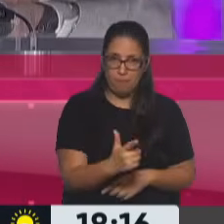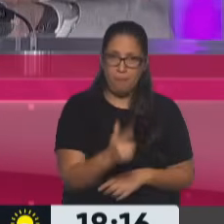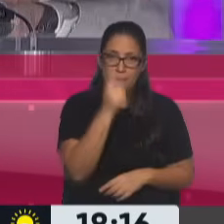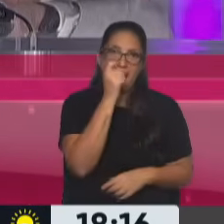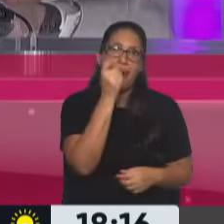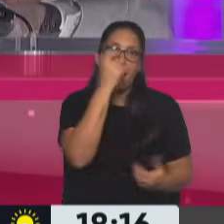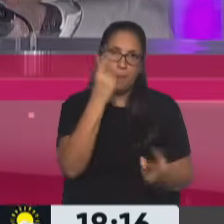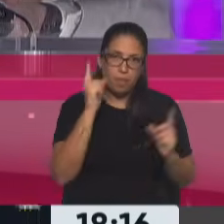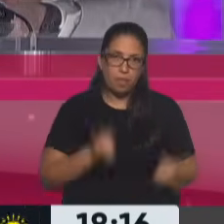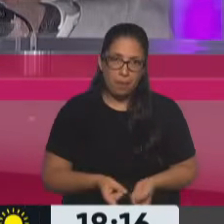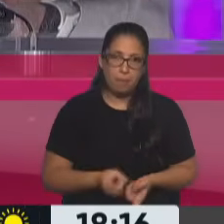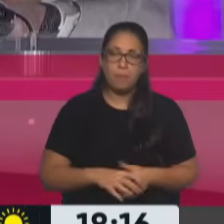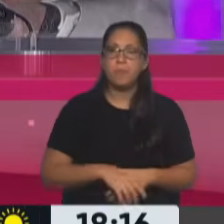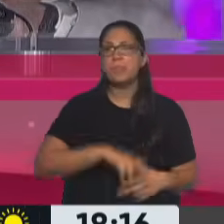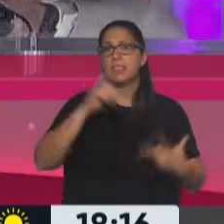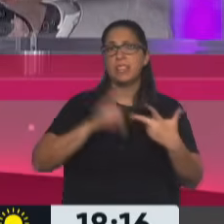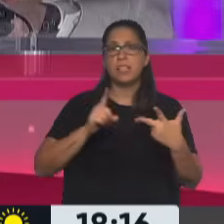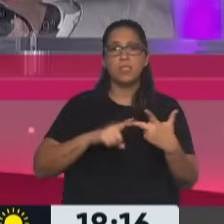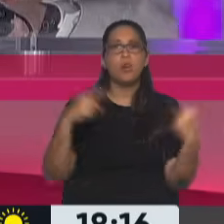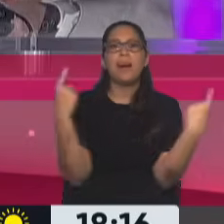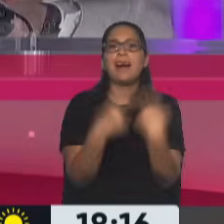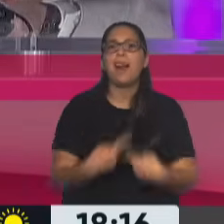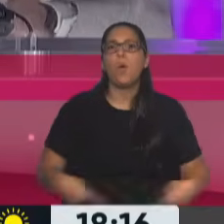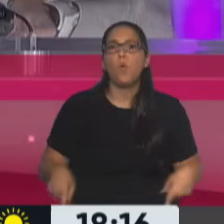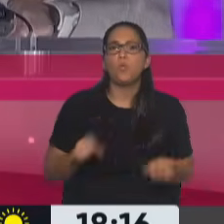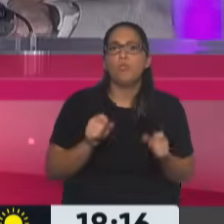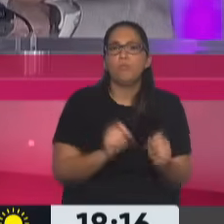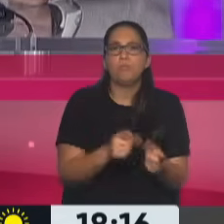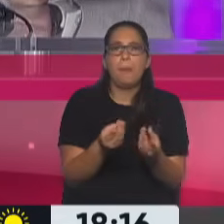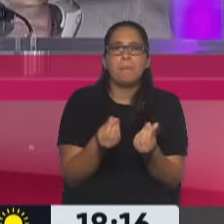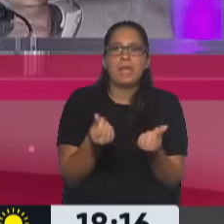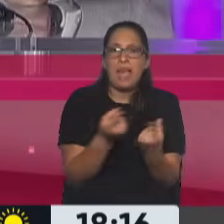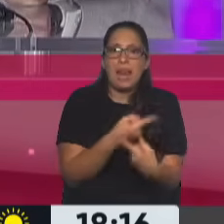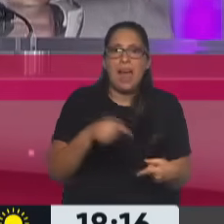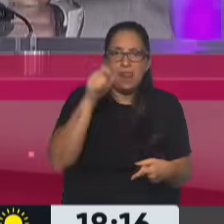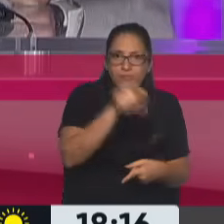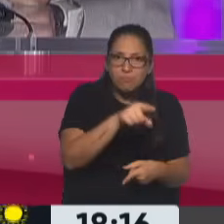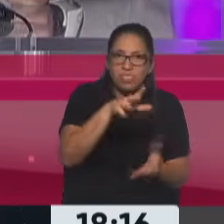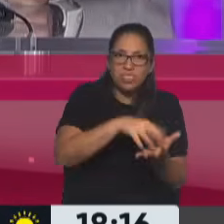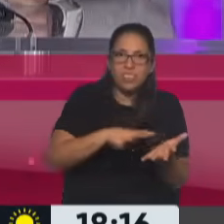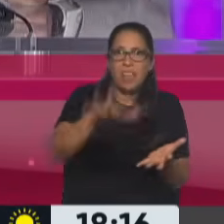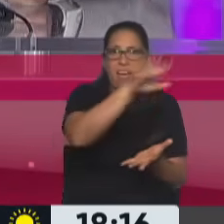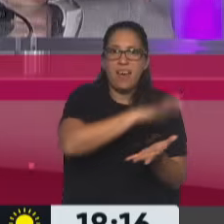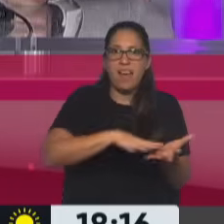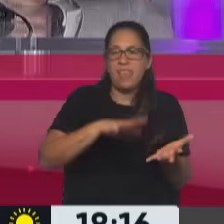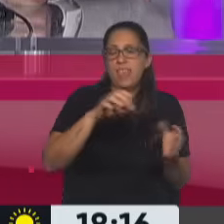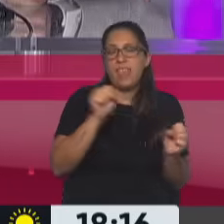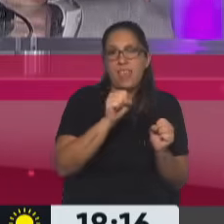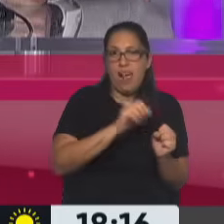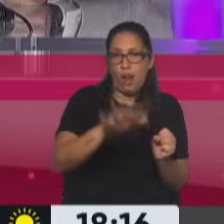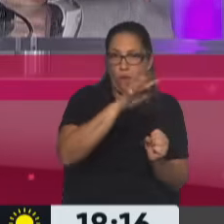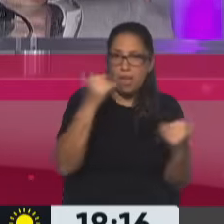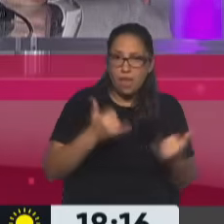Pacífico. Y en tercer lugar, todo lo que son los recursos minerales que existen en la región, que ya China en su